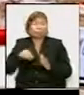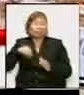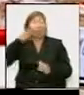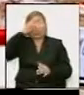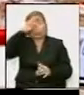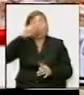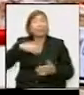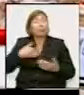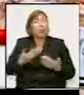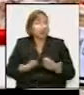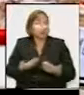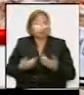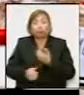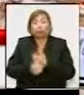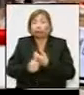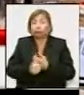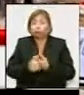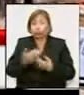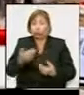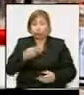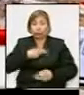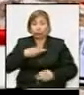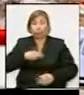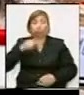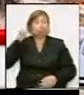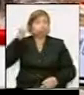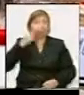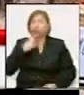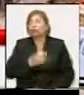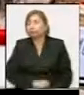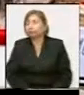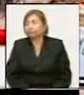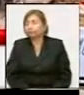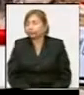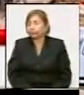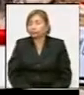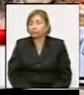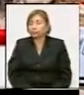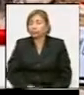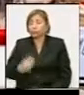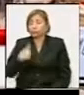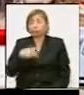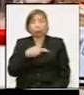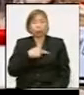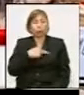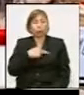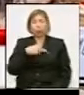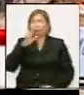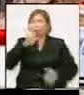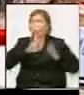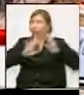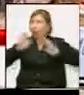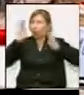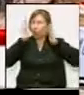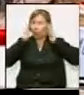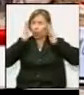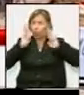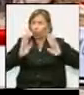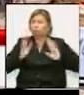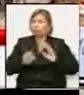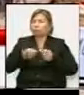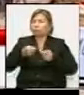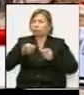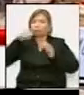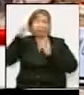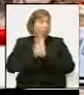pueden afectar o poner en riesgo los derechos humanos. Nos preocupa mucho que con la buena intención de perseguir la